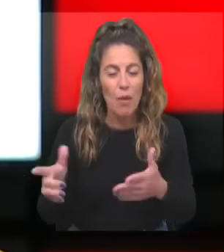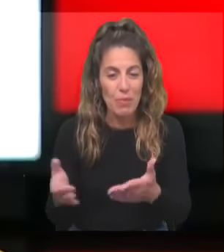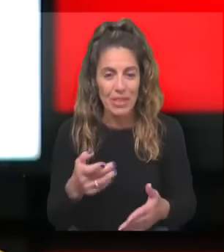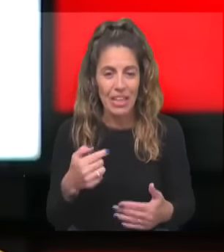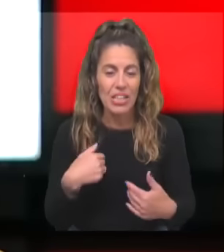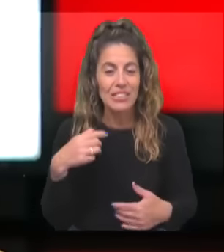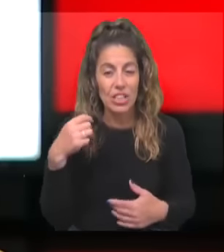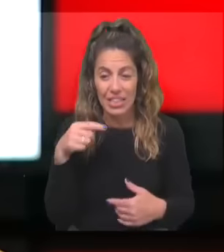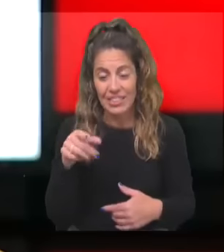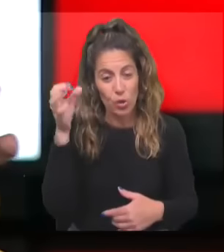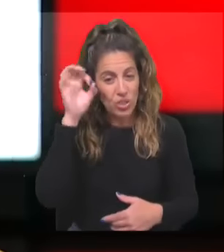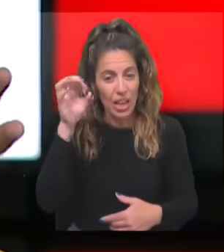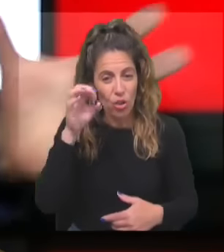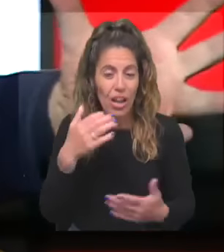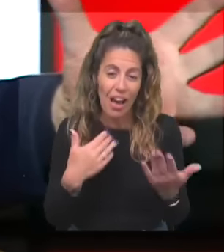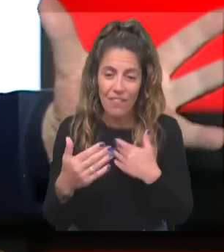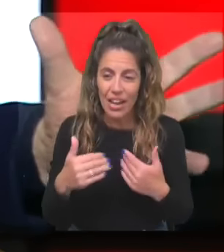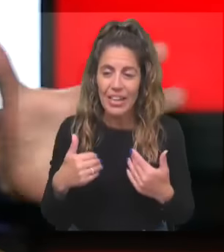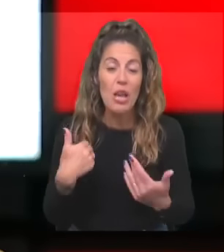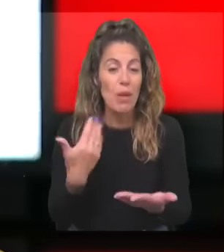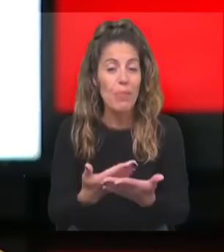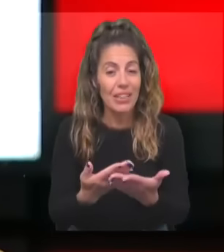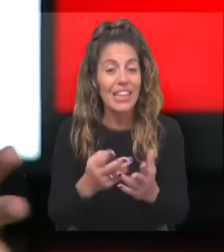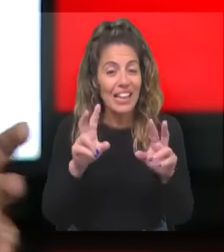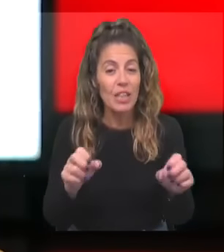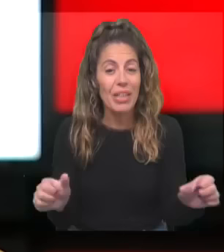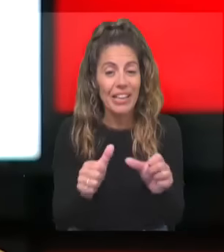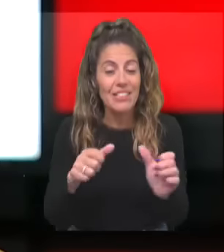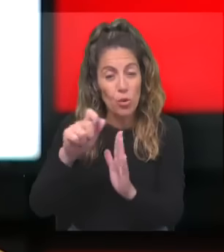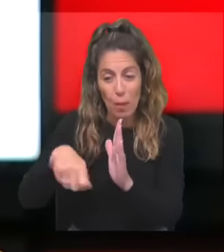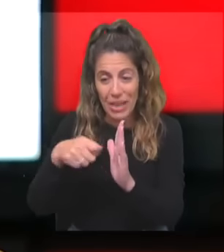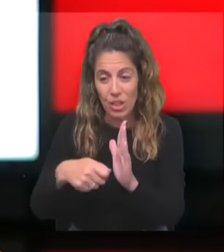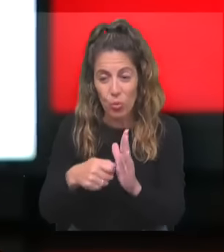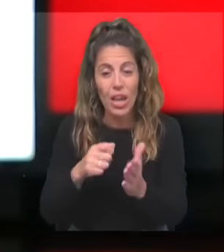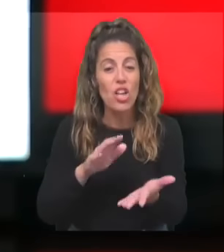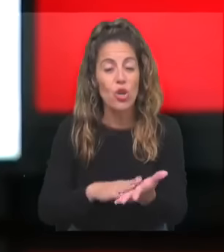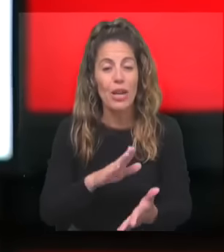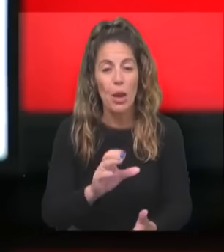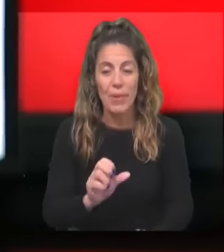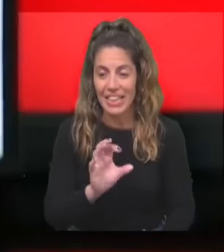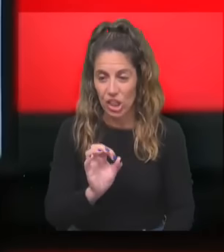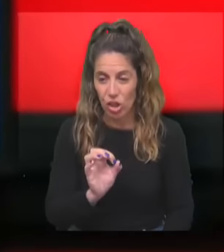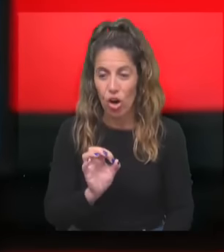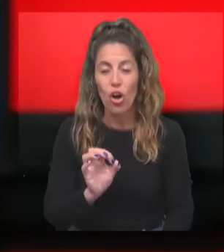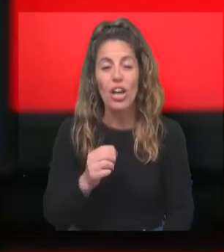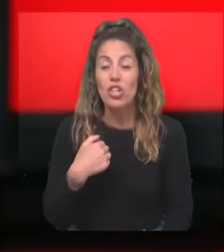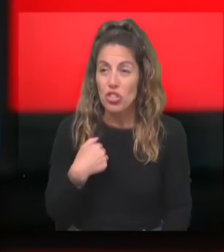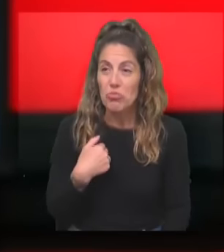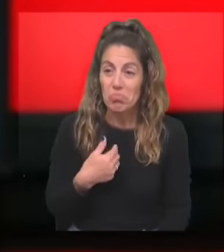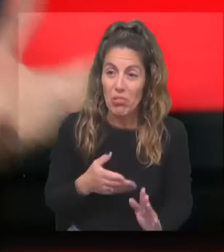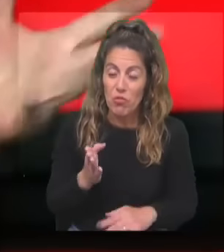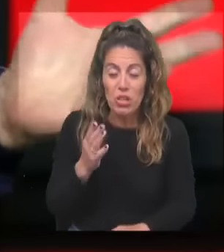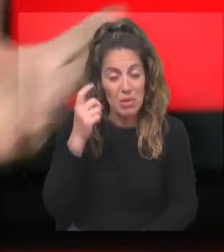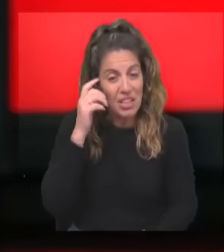a conversar, y me plantea, Esteban, hay que hacer una película sobre Perico. Y bueno, sí, yo salí muy convencido,